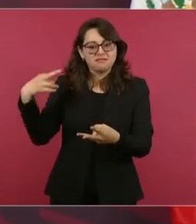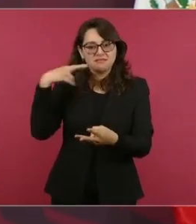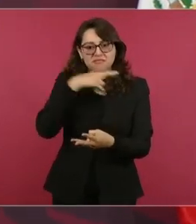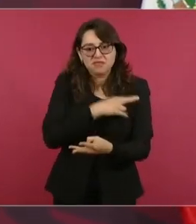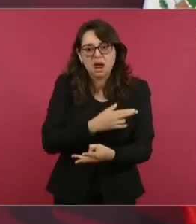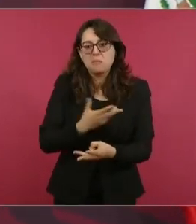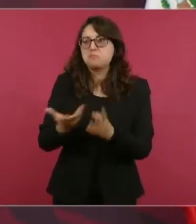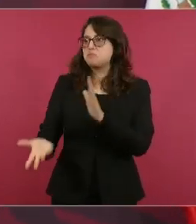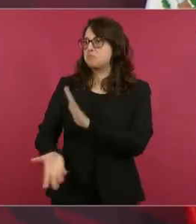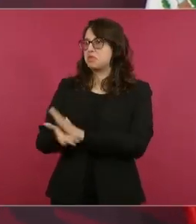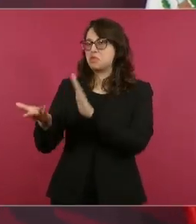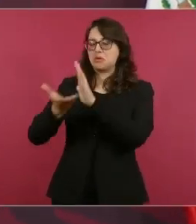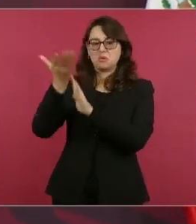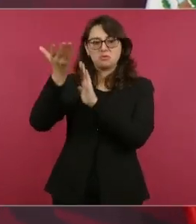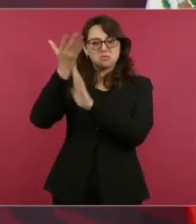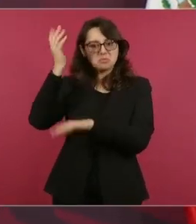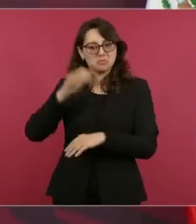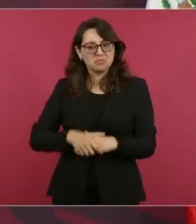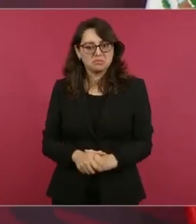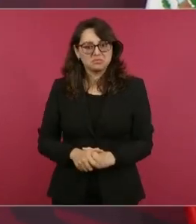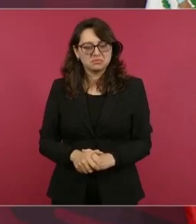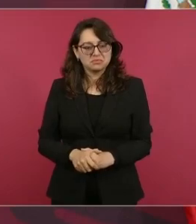ese costo